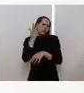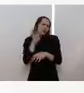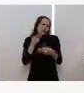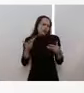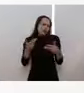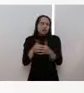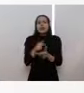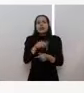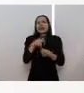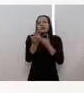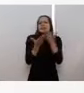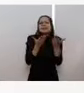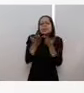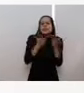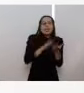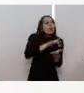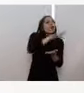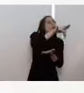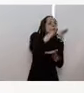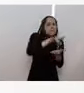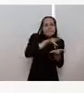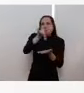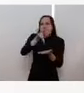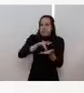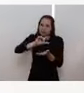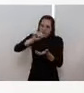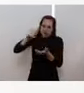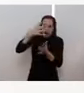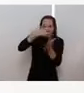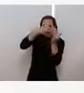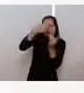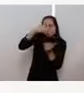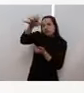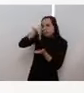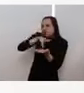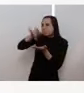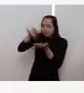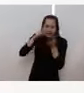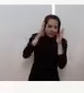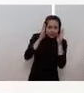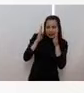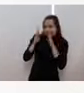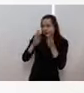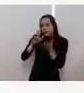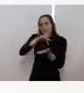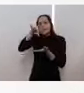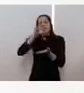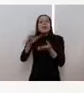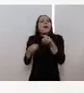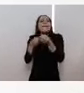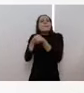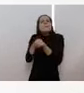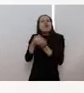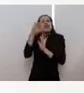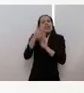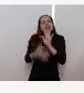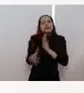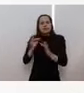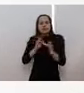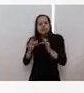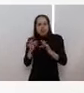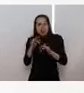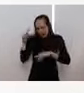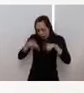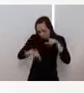servicios los servicios ambulatorios que son el de consulta externa y el de urgencias y a los servicios de apoyo diagnóstico y terapéutica el laboratorio